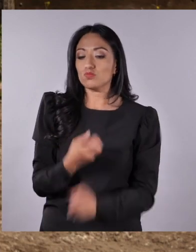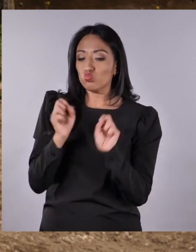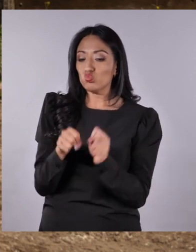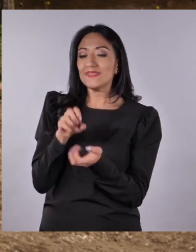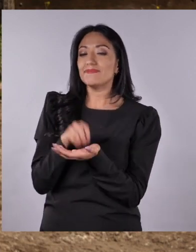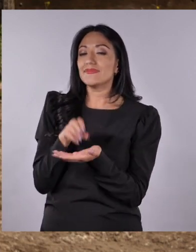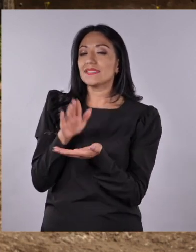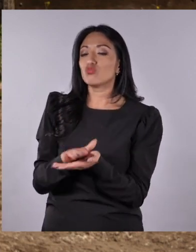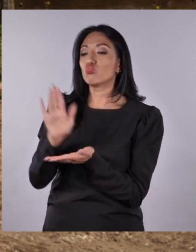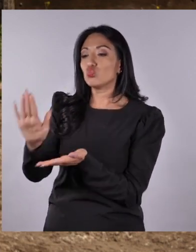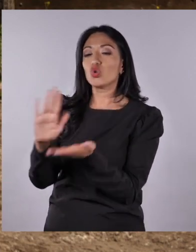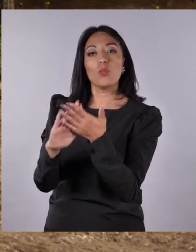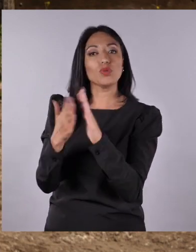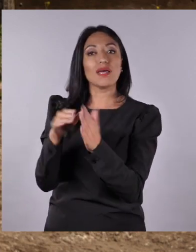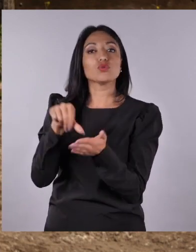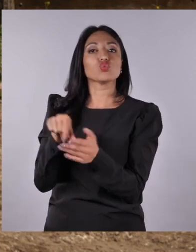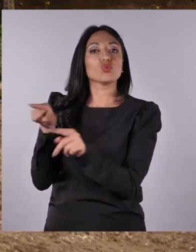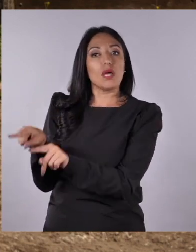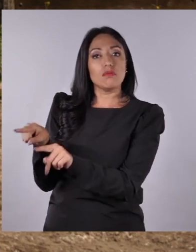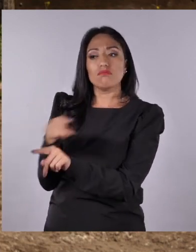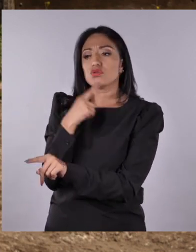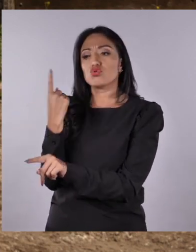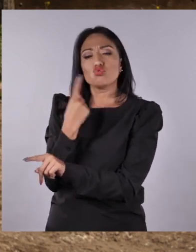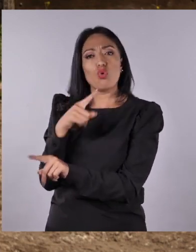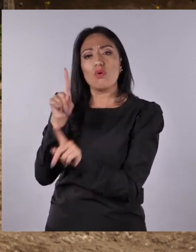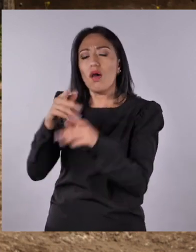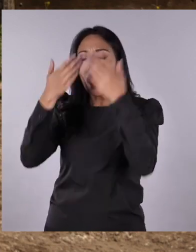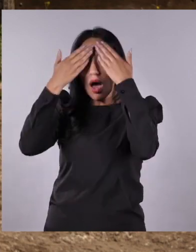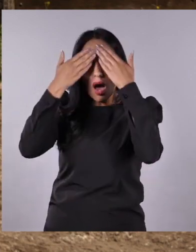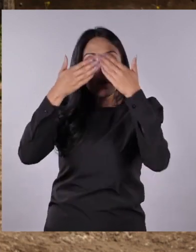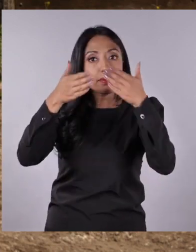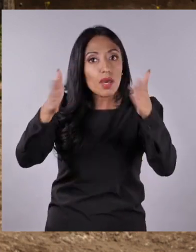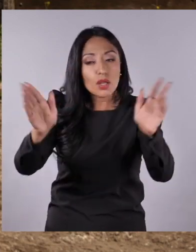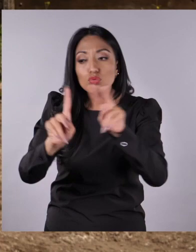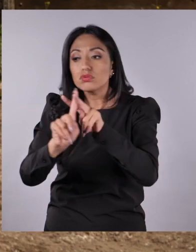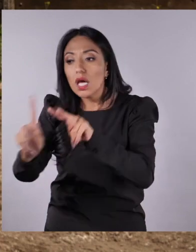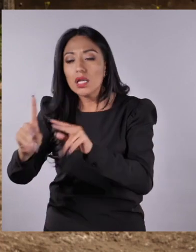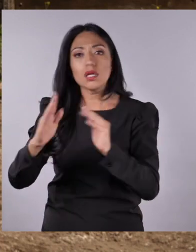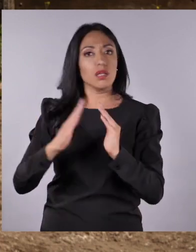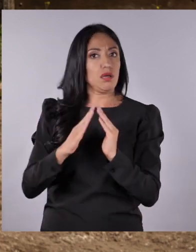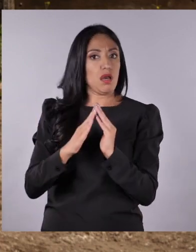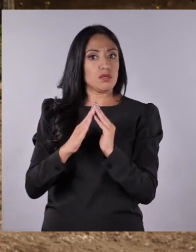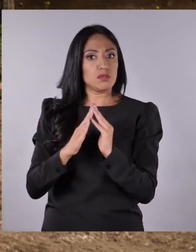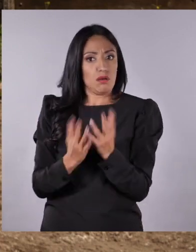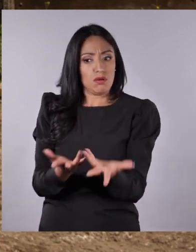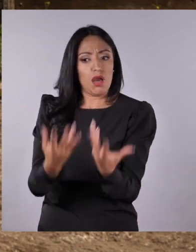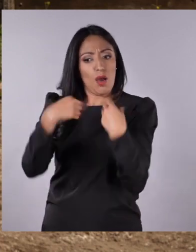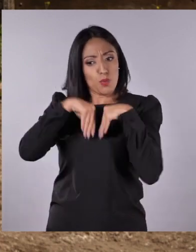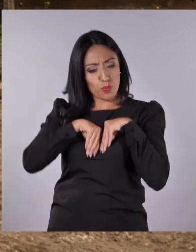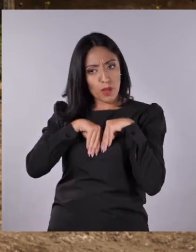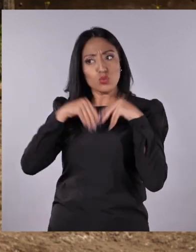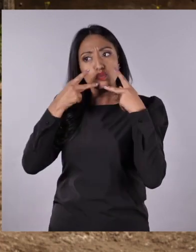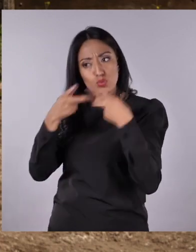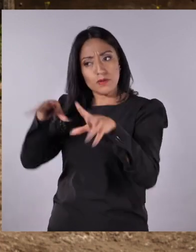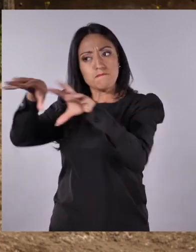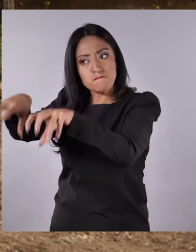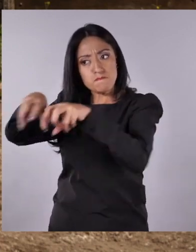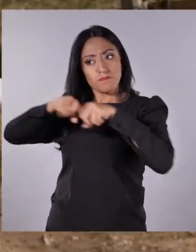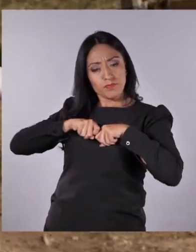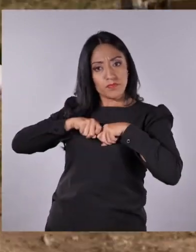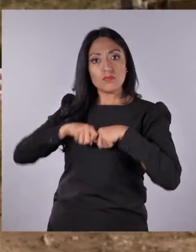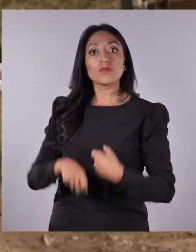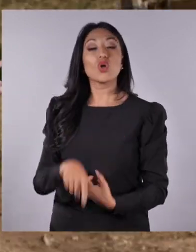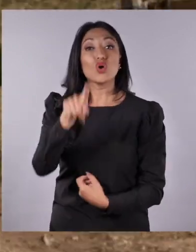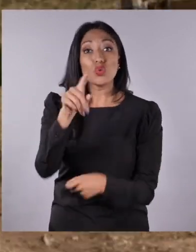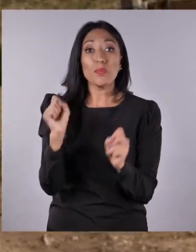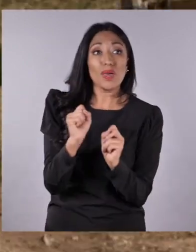podemos aplicar la comunidad en la ciudad. Solo debemos estar abiertos a salir de nuestras casas y apoderarnos del espacio público.